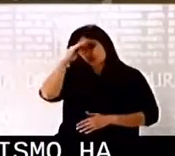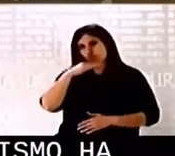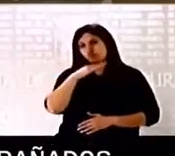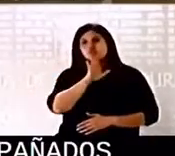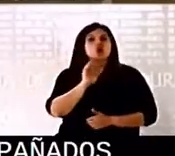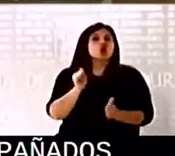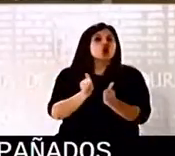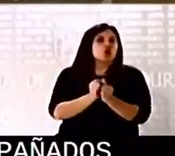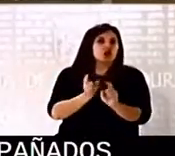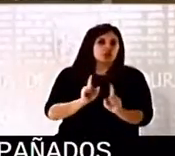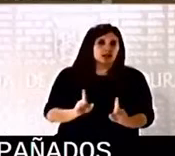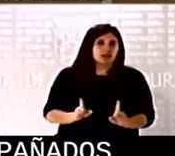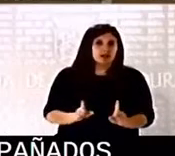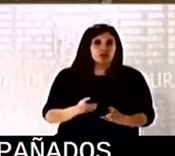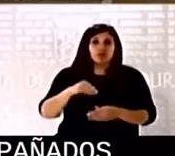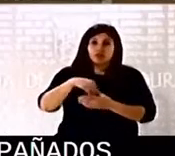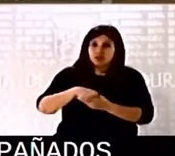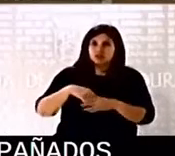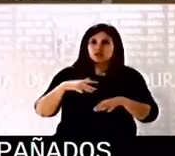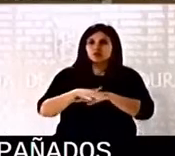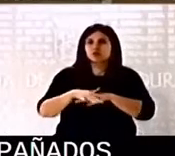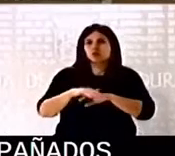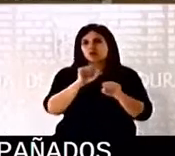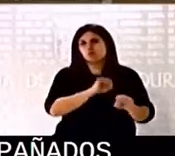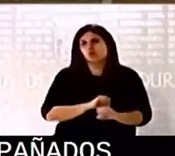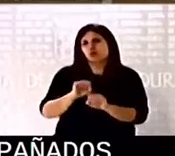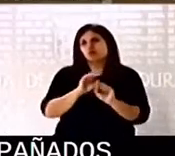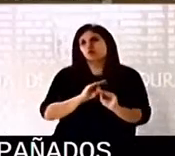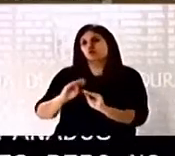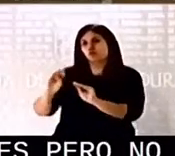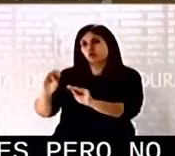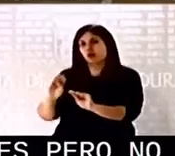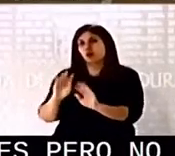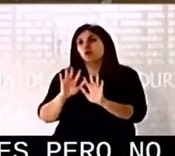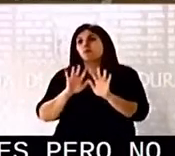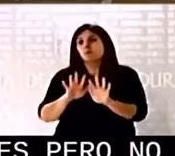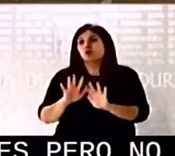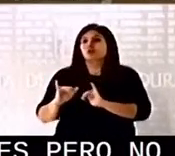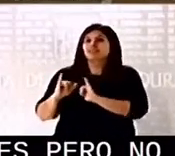red de protección de menores, pero no sabemos cuántos les han llegado.